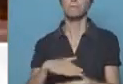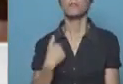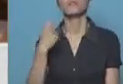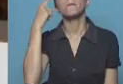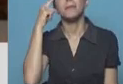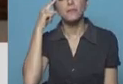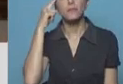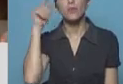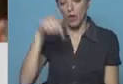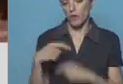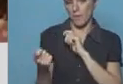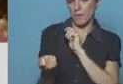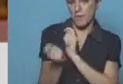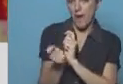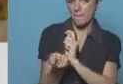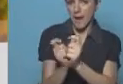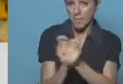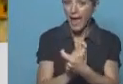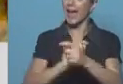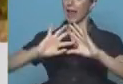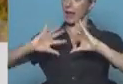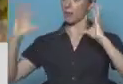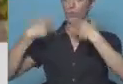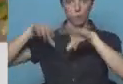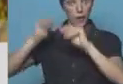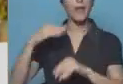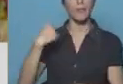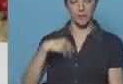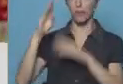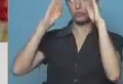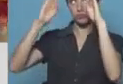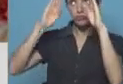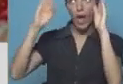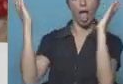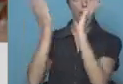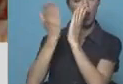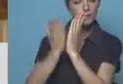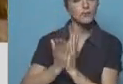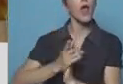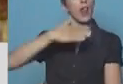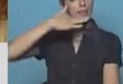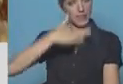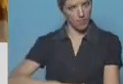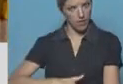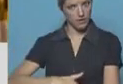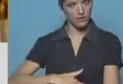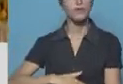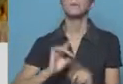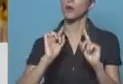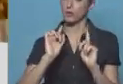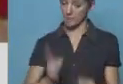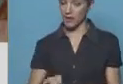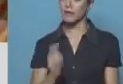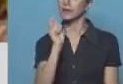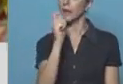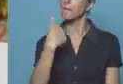en una época de grandes cambios a nivel global. Hay que saberlos interpretar, hay que saberlos decodificar y, sobre todo, quien tenga